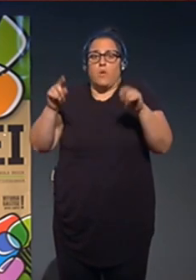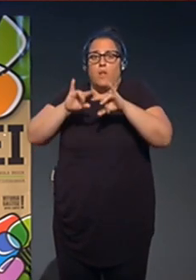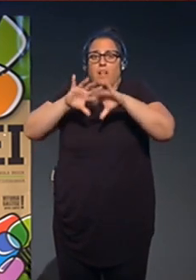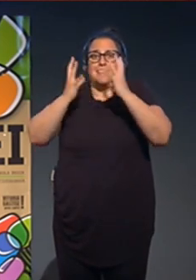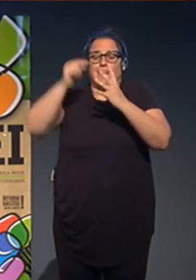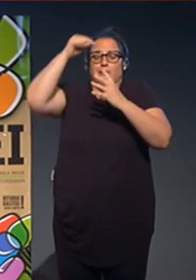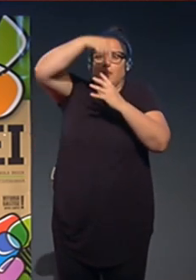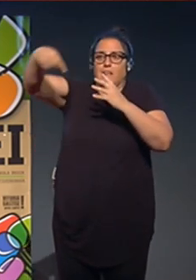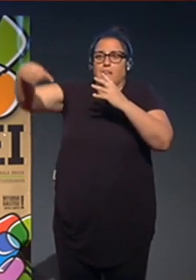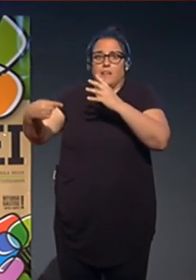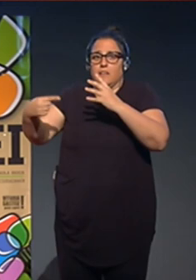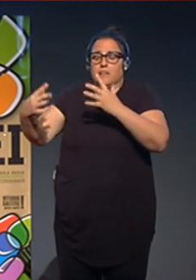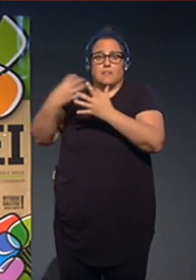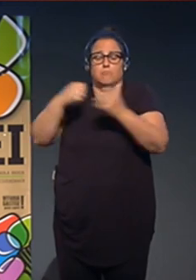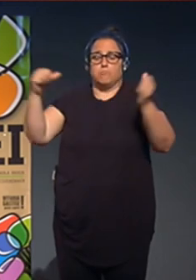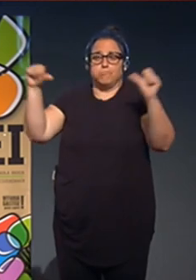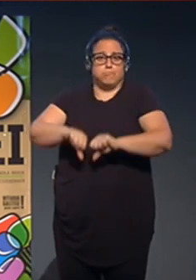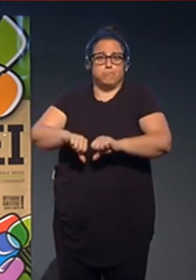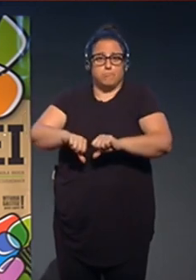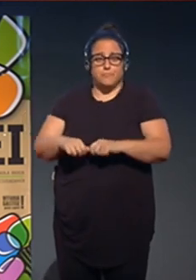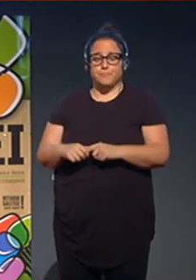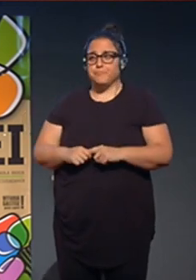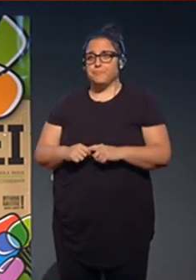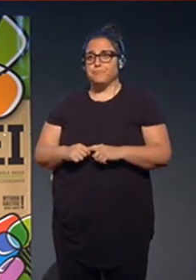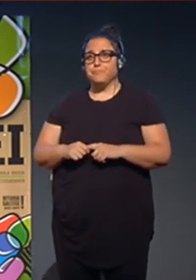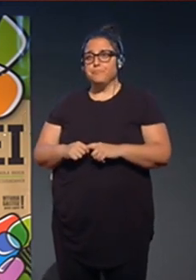nos vamos nos vamos todos a pique HM